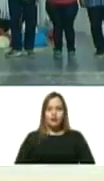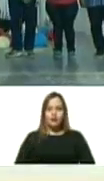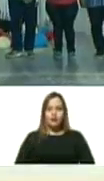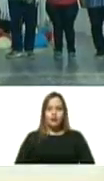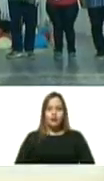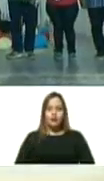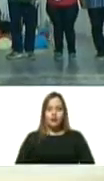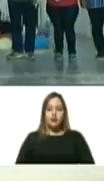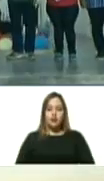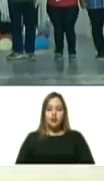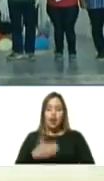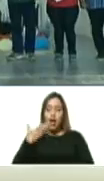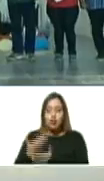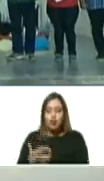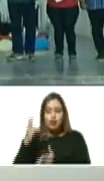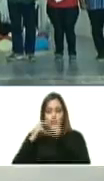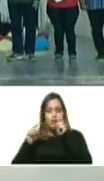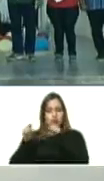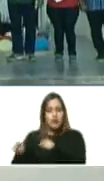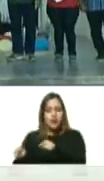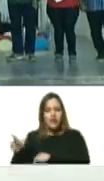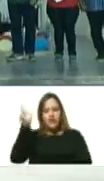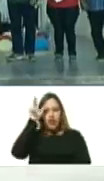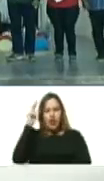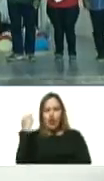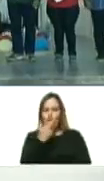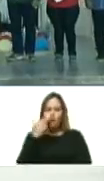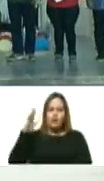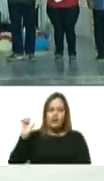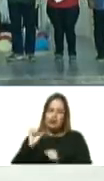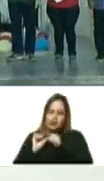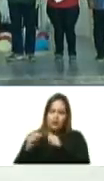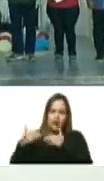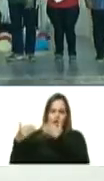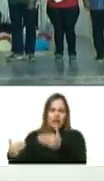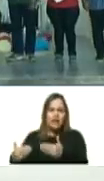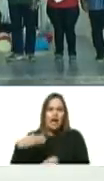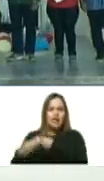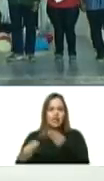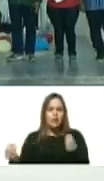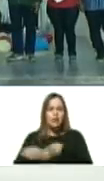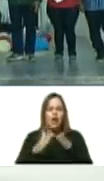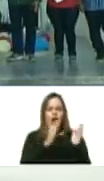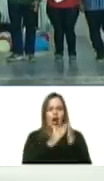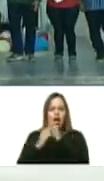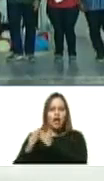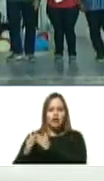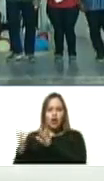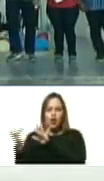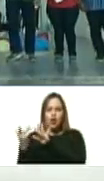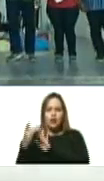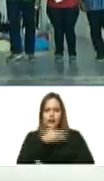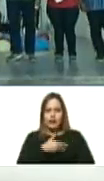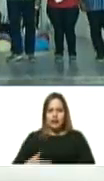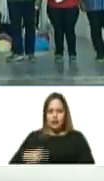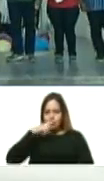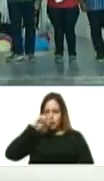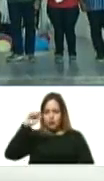escucharlo a usted y desde Falcón cuente con todo el compromiso para que sigamos adelante haciendo más vivienda. Adelante, presidente Nicolás Maduro.